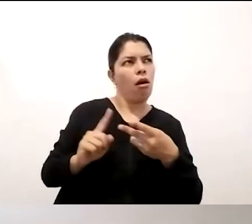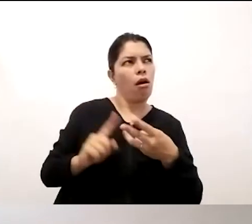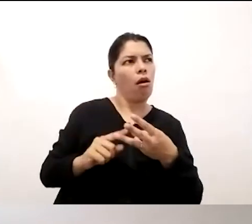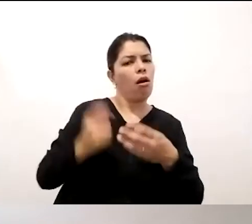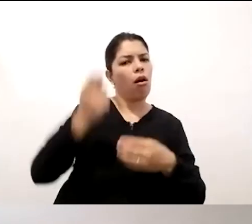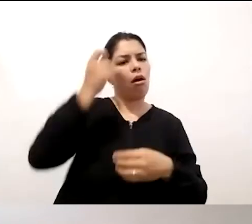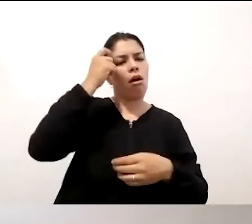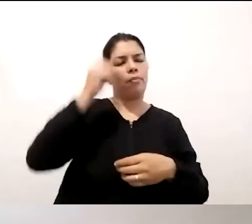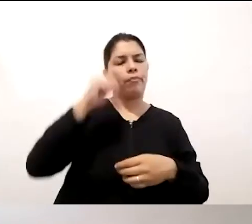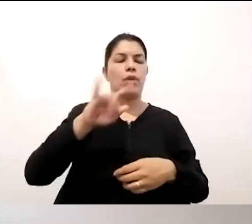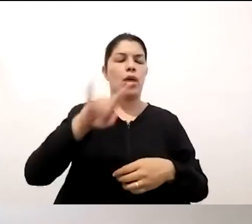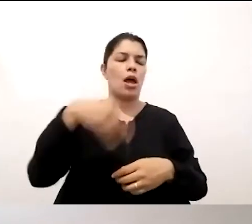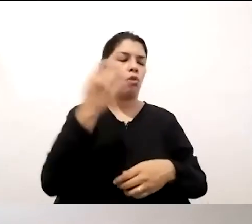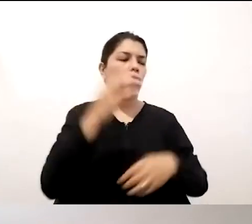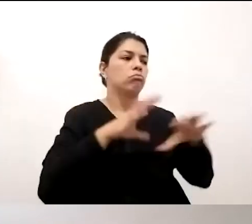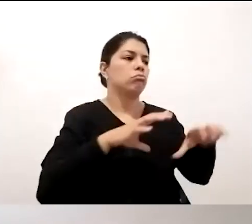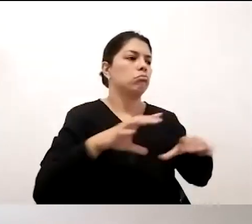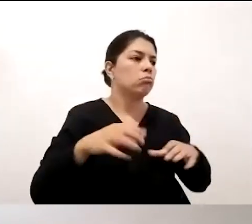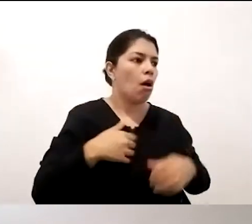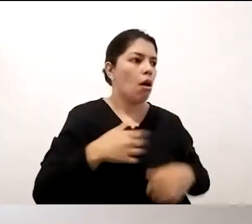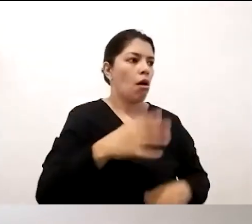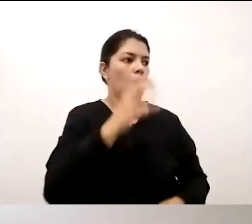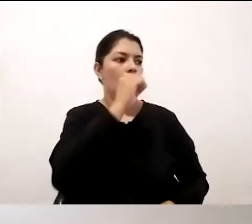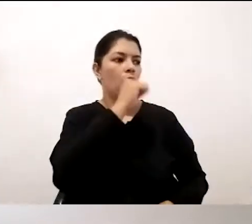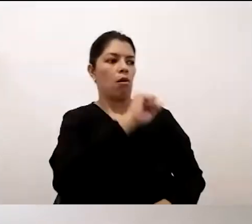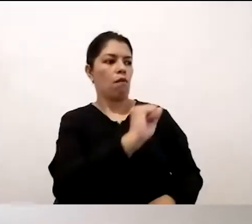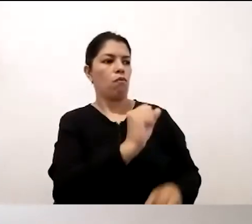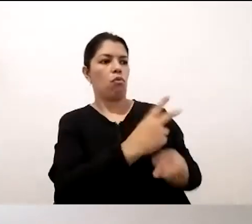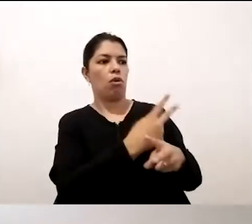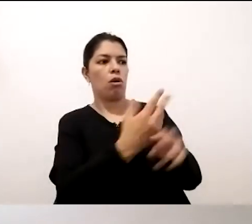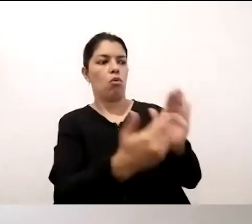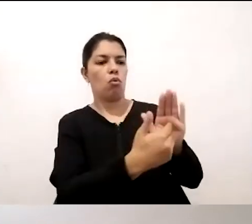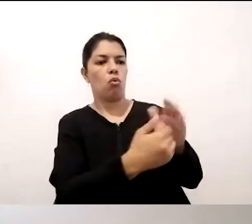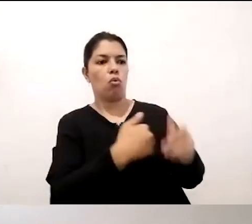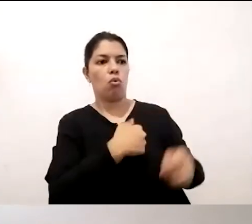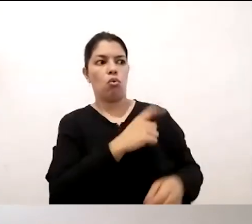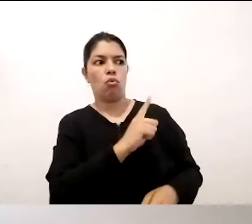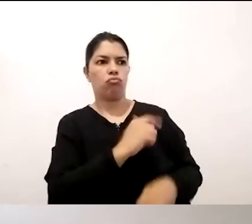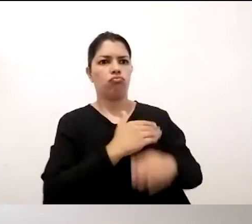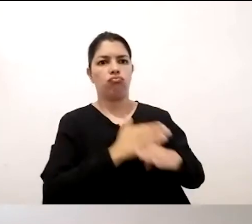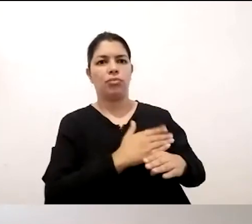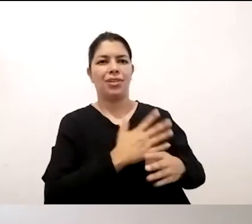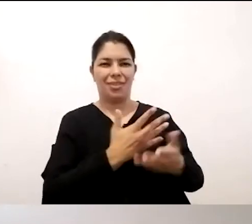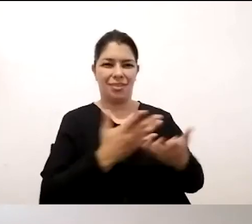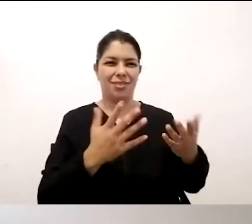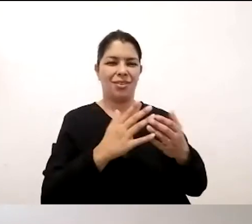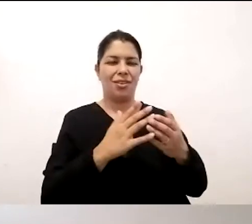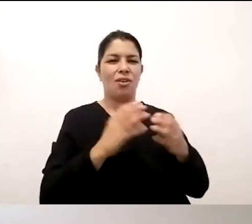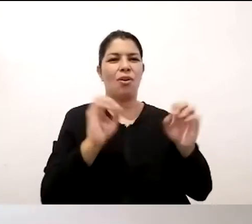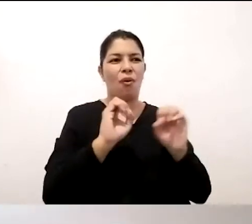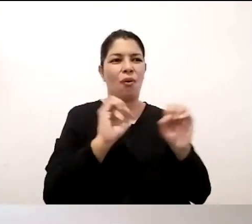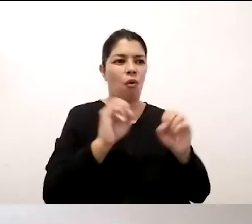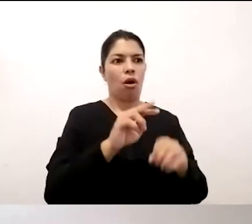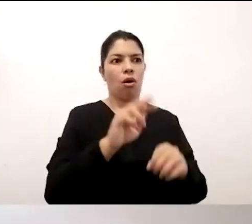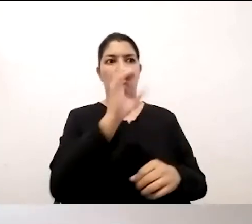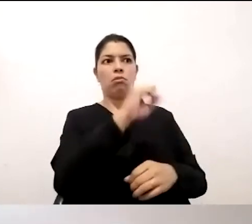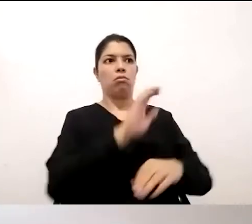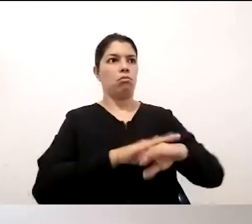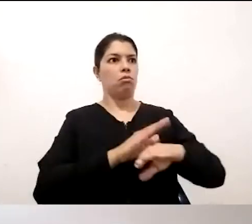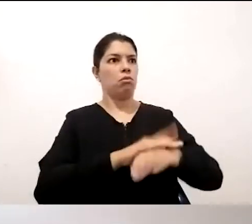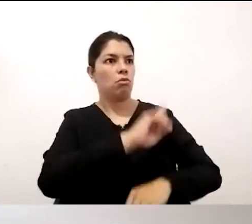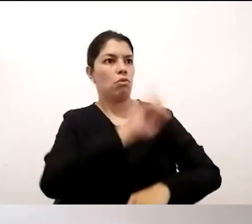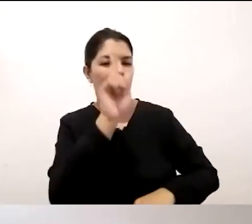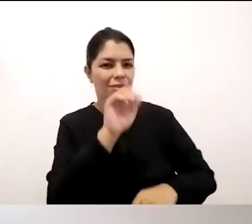como violentos en todos los entornos en los que nos desenvolvemos y entender esos tipos de violencias que existen.